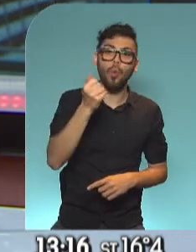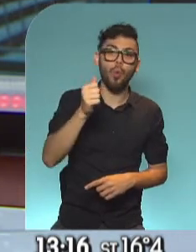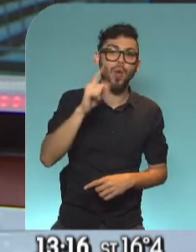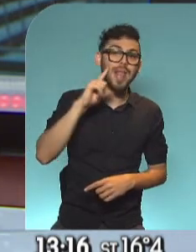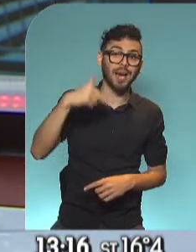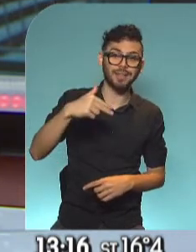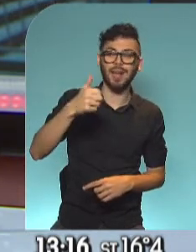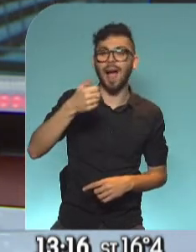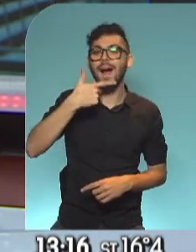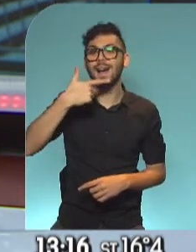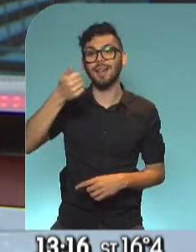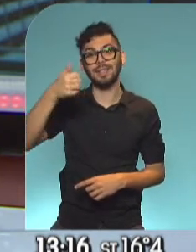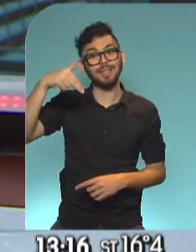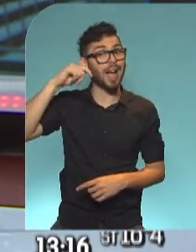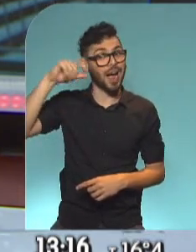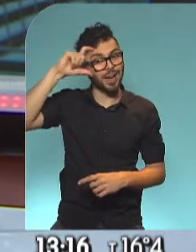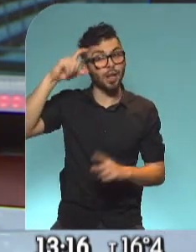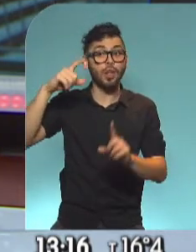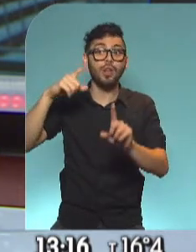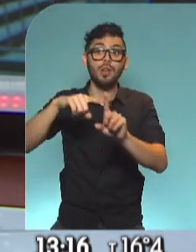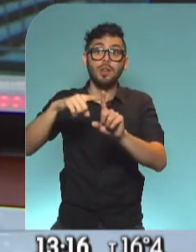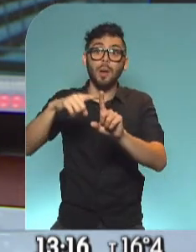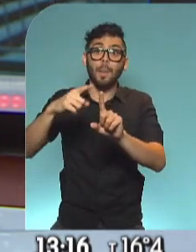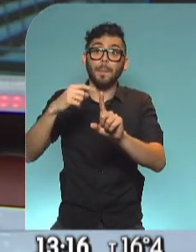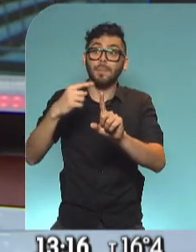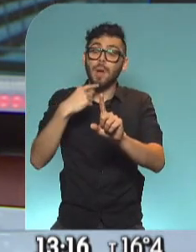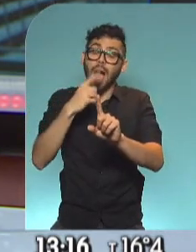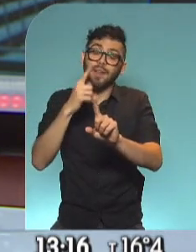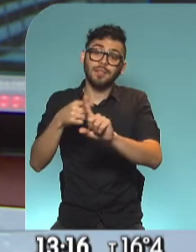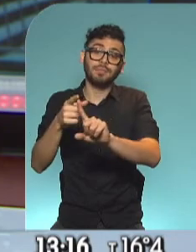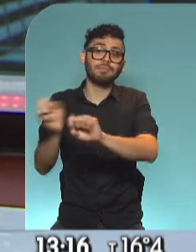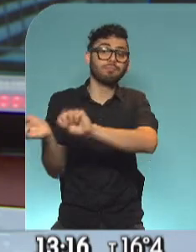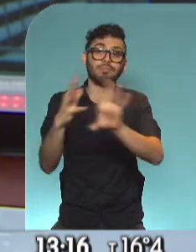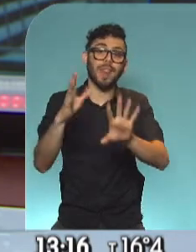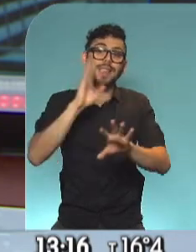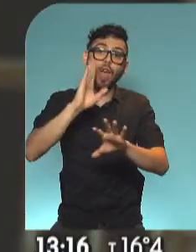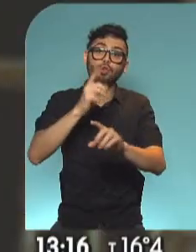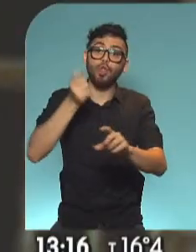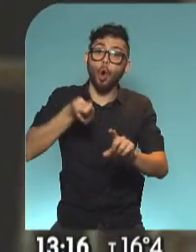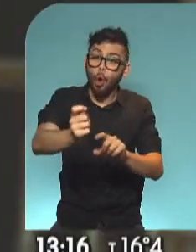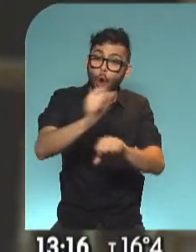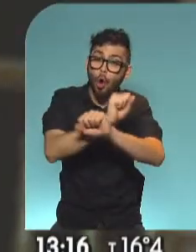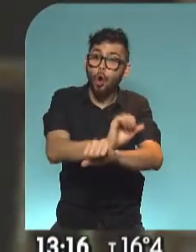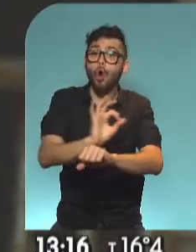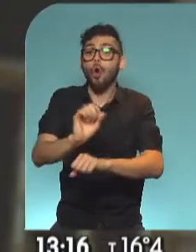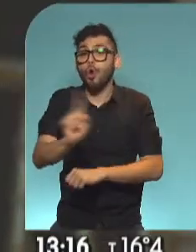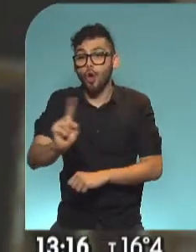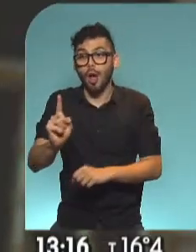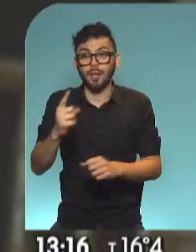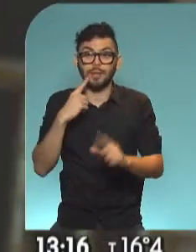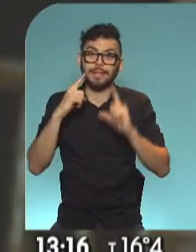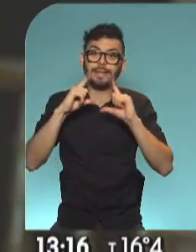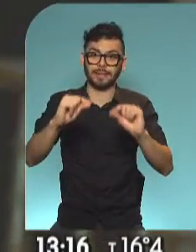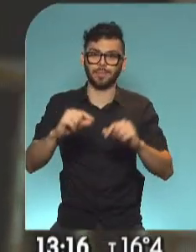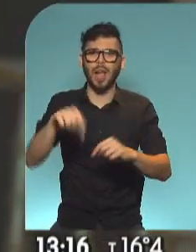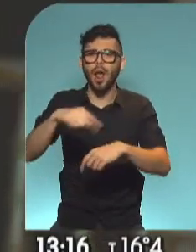fuerte con una campaña internacional para pedir que no lo extraditen a los Estados Unidos. Veremos qué pasa. Muy bien, vamos a ir a un corte y